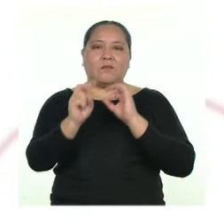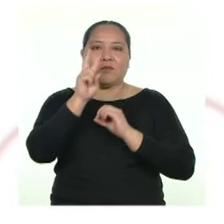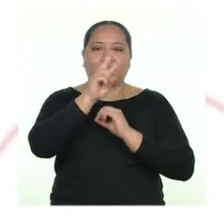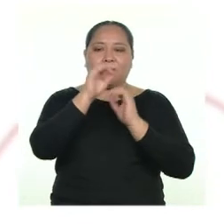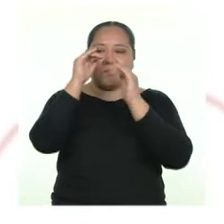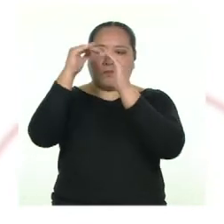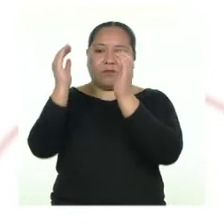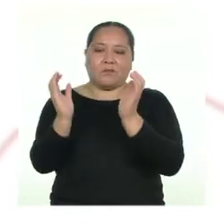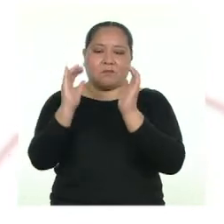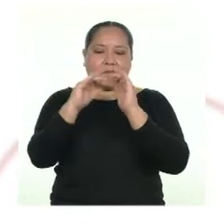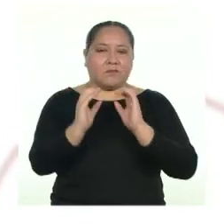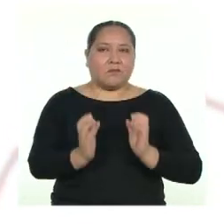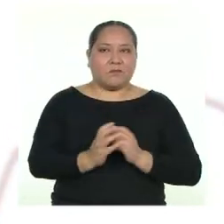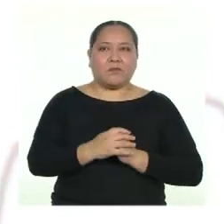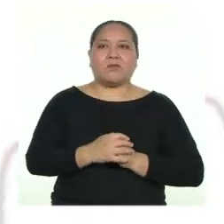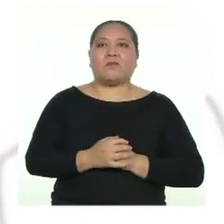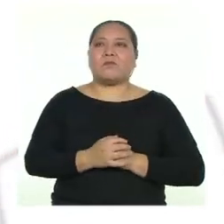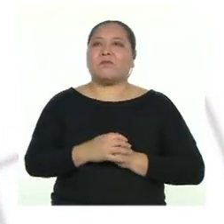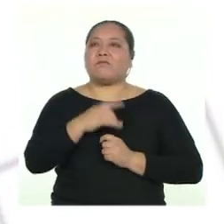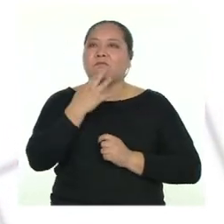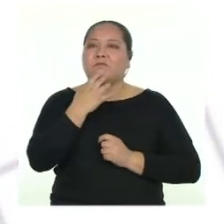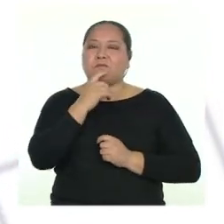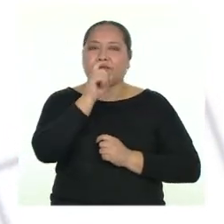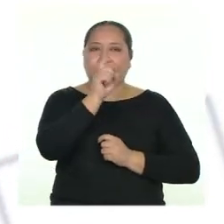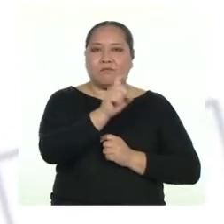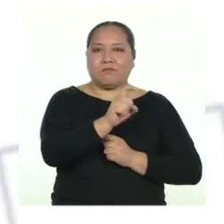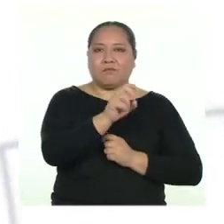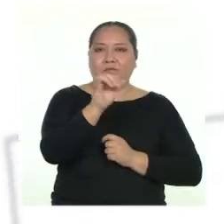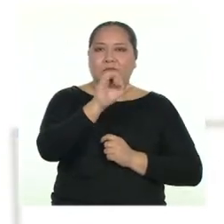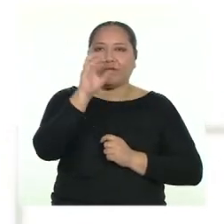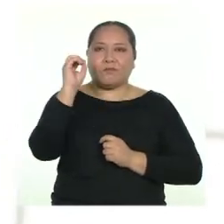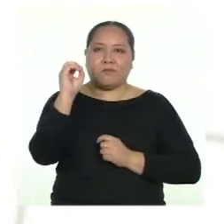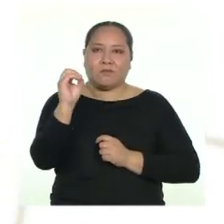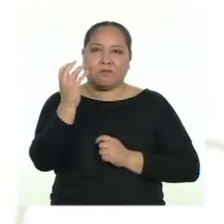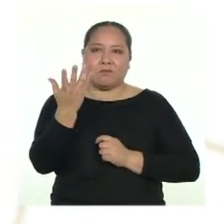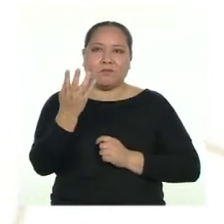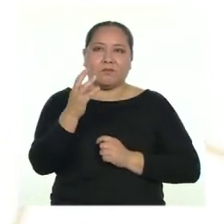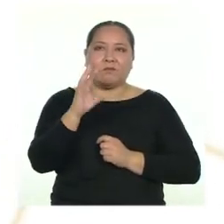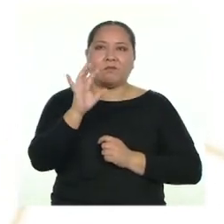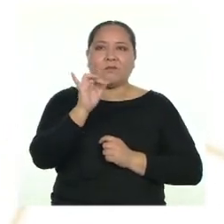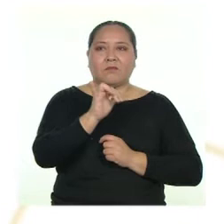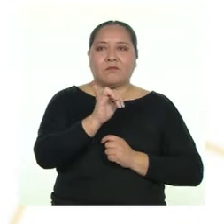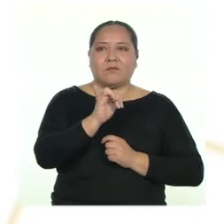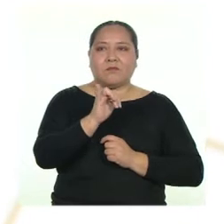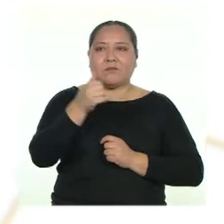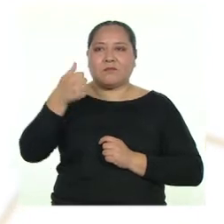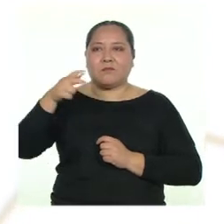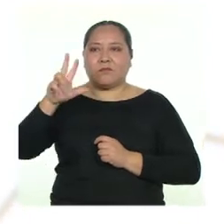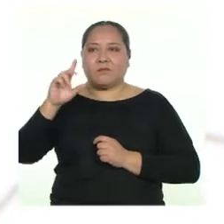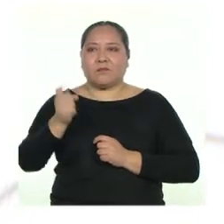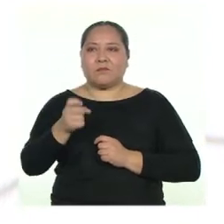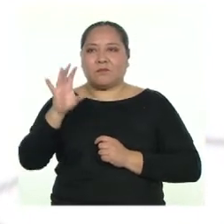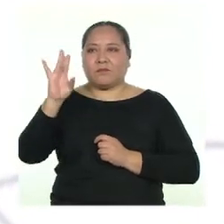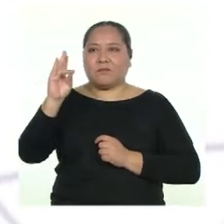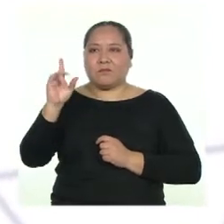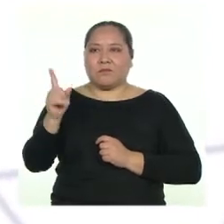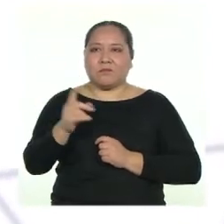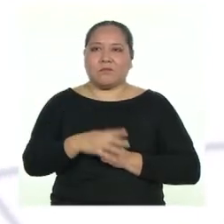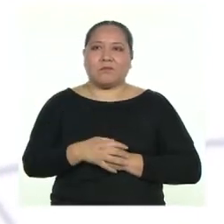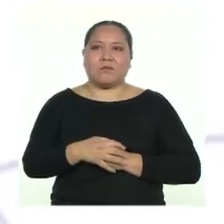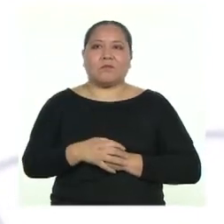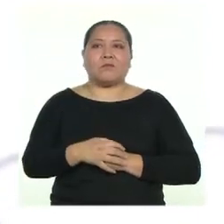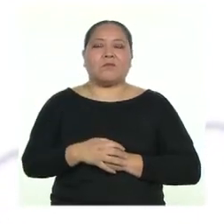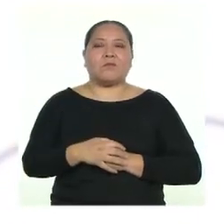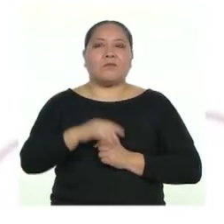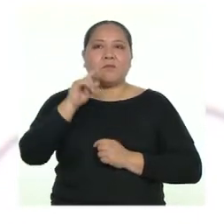pares ordenados. Veamos, si x es 0, y será 13,71. Nuestro